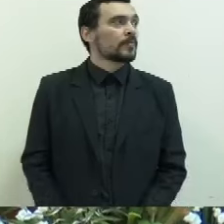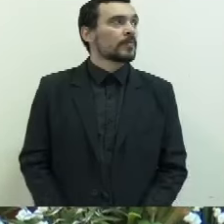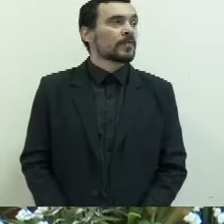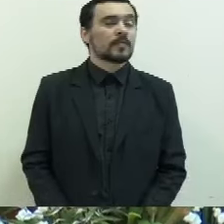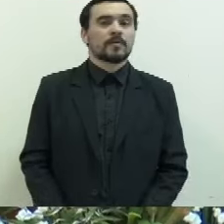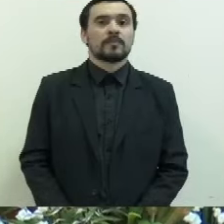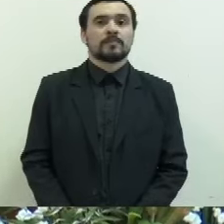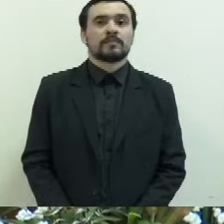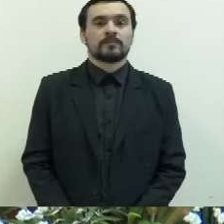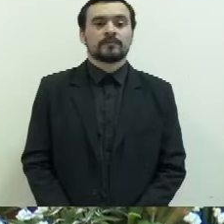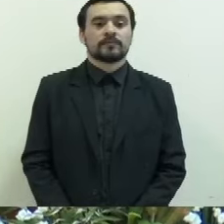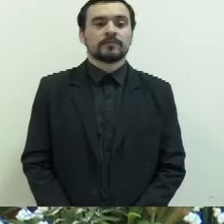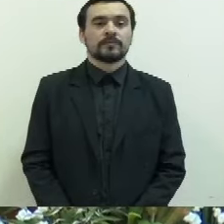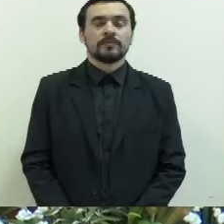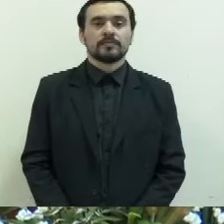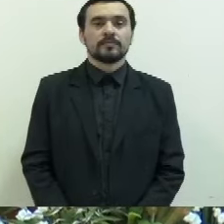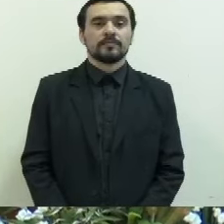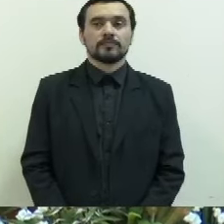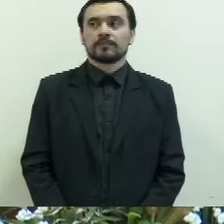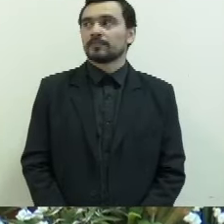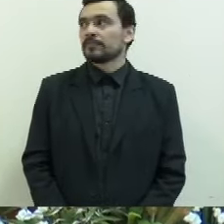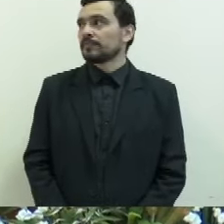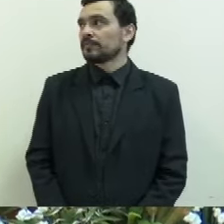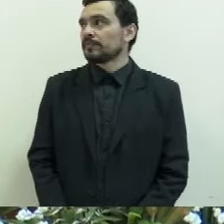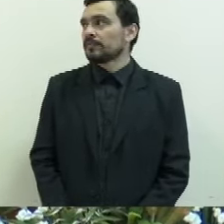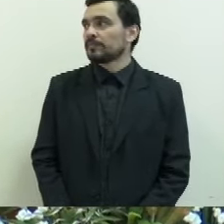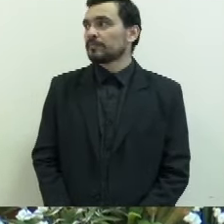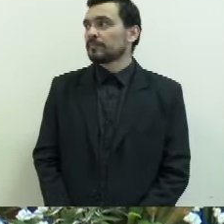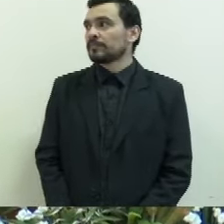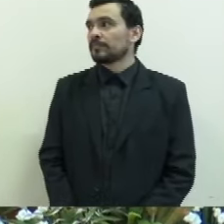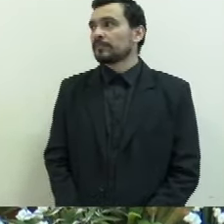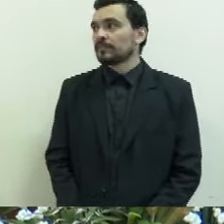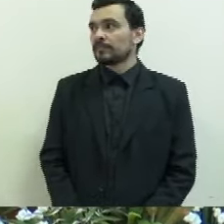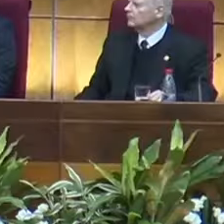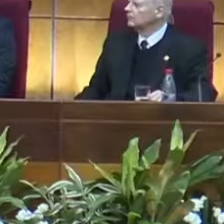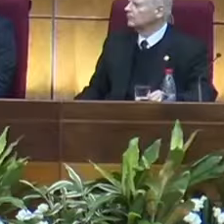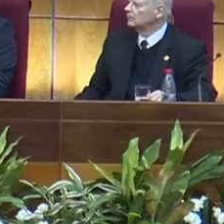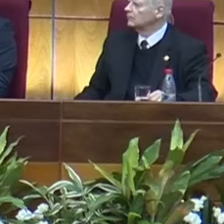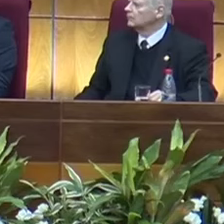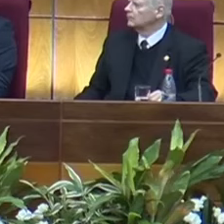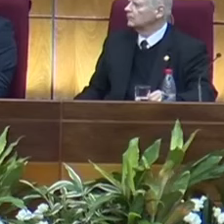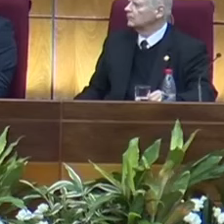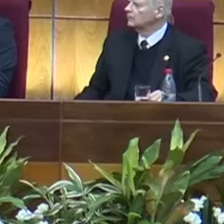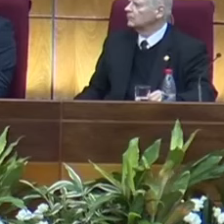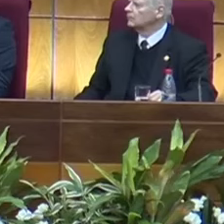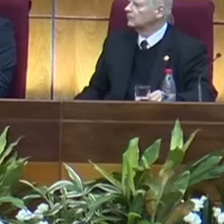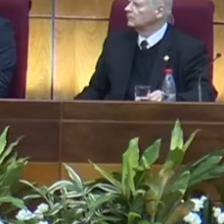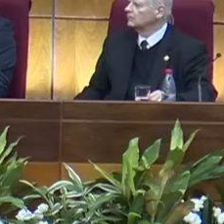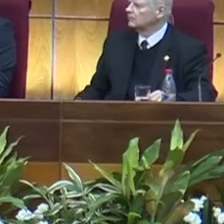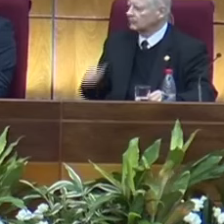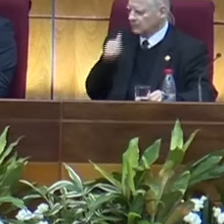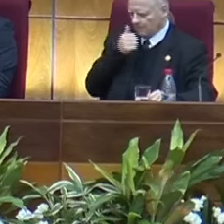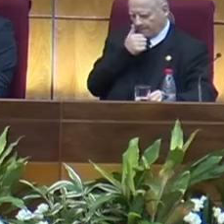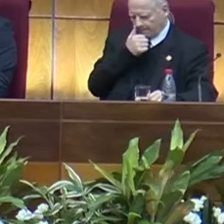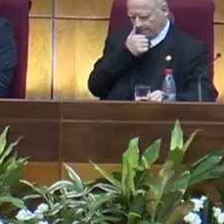es igualmente cierto que muchos paraguayos no me votaron. Y me siento obligado a ganarme la confianza de ellos. Esa confianza